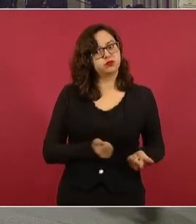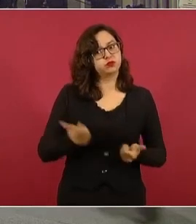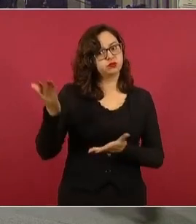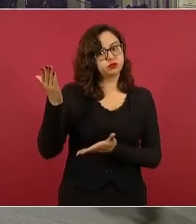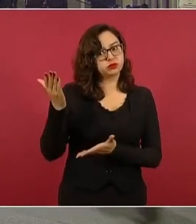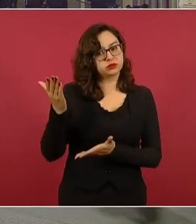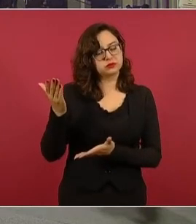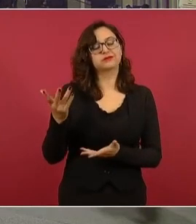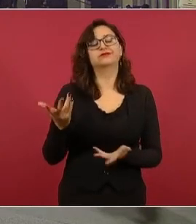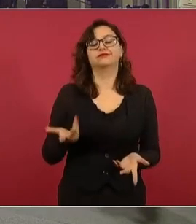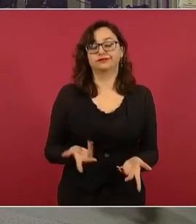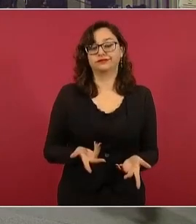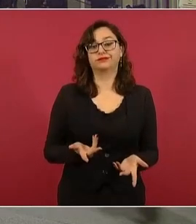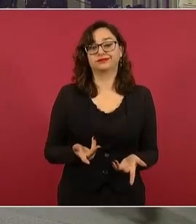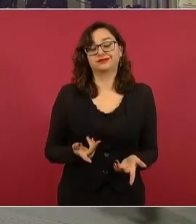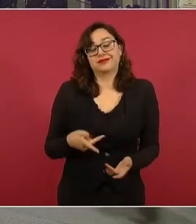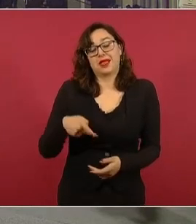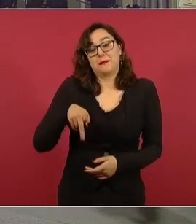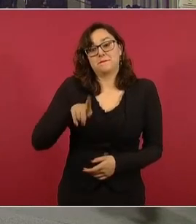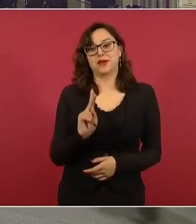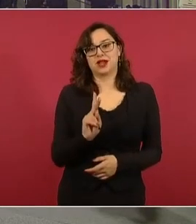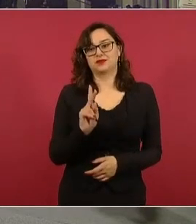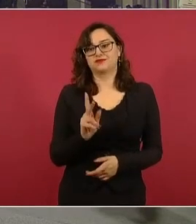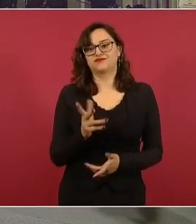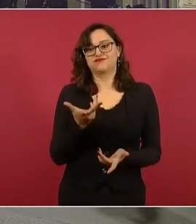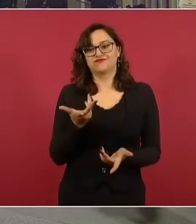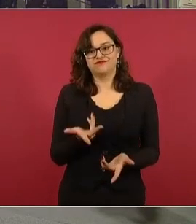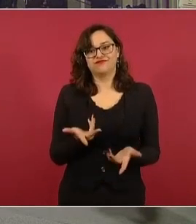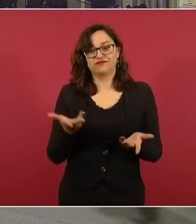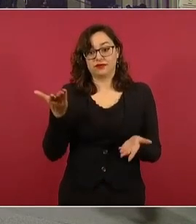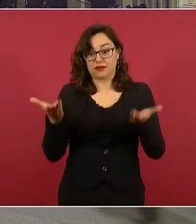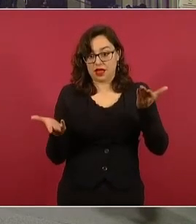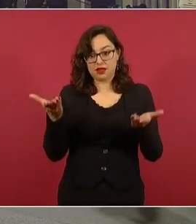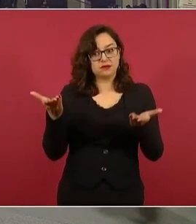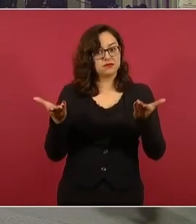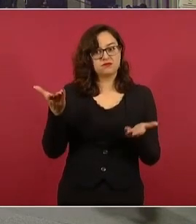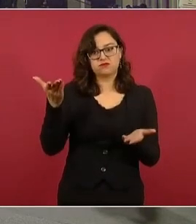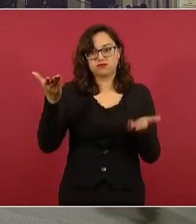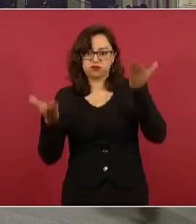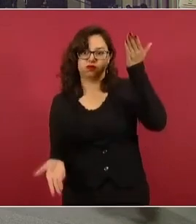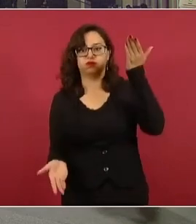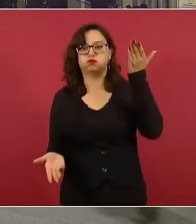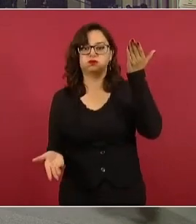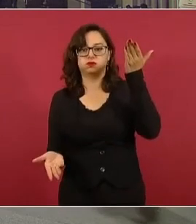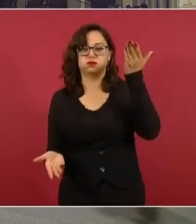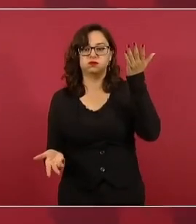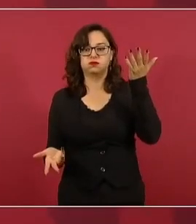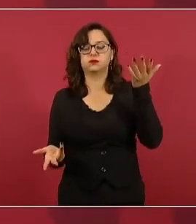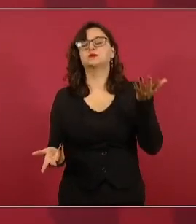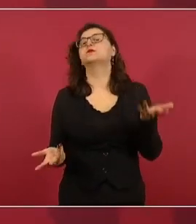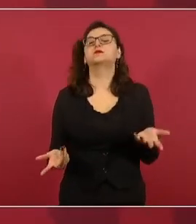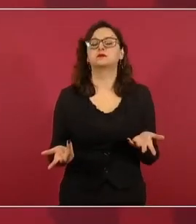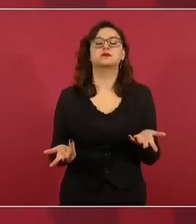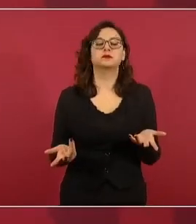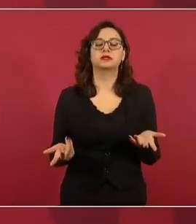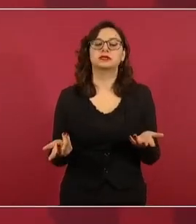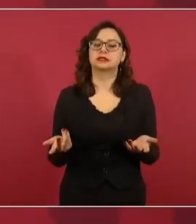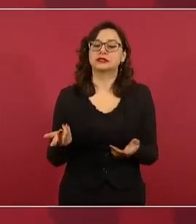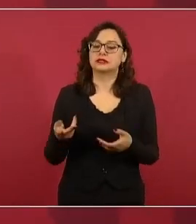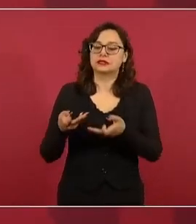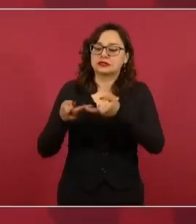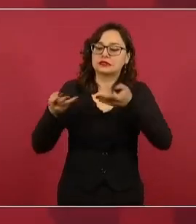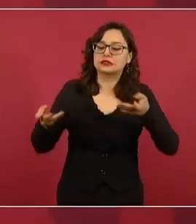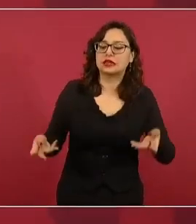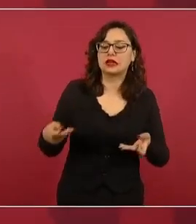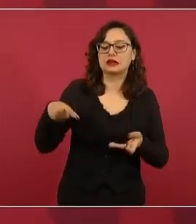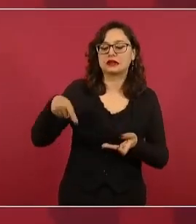ya se está rompiendo el equilibrio y sin todo hay que buscar el